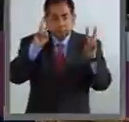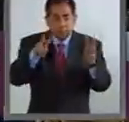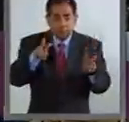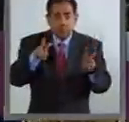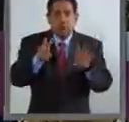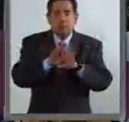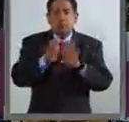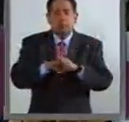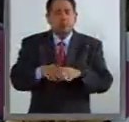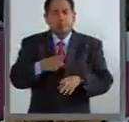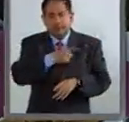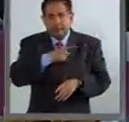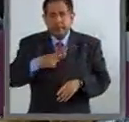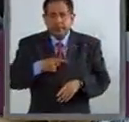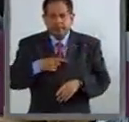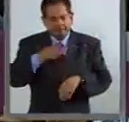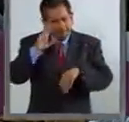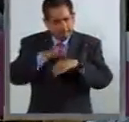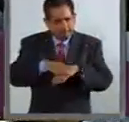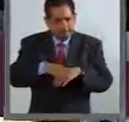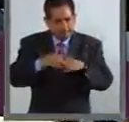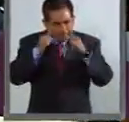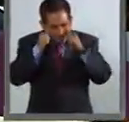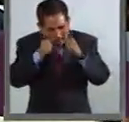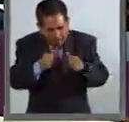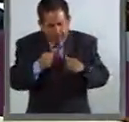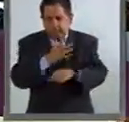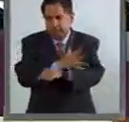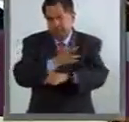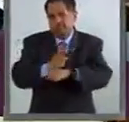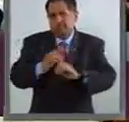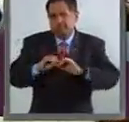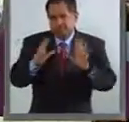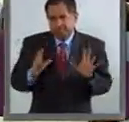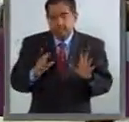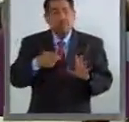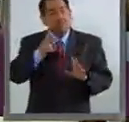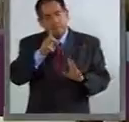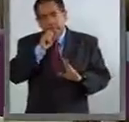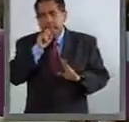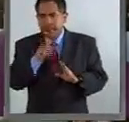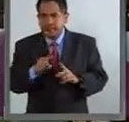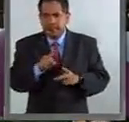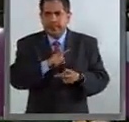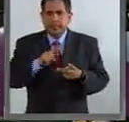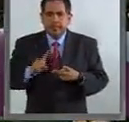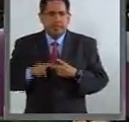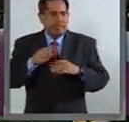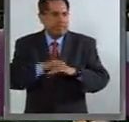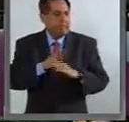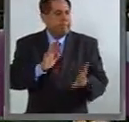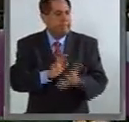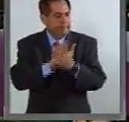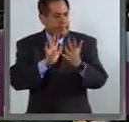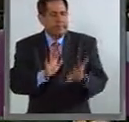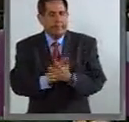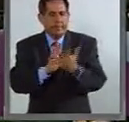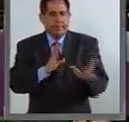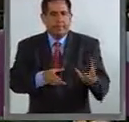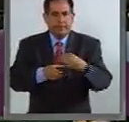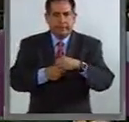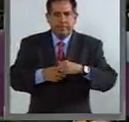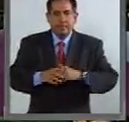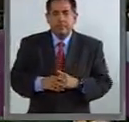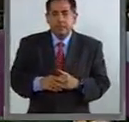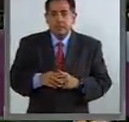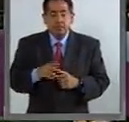que sí tenemos que hacer mucho énfasis en la transparencia, pero sin olvidarnos de la participación. Sobre aquel